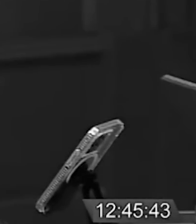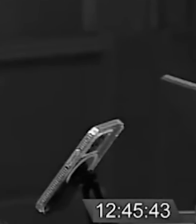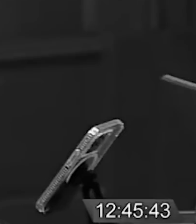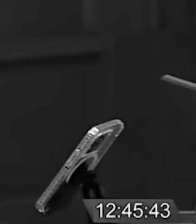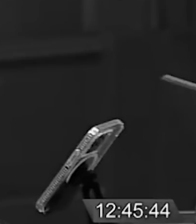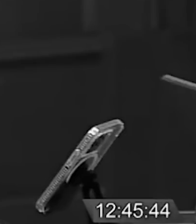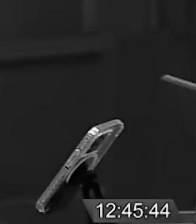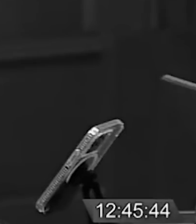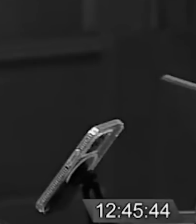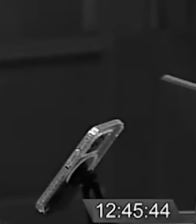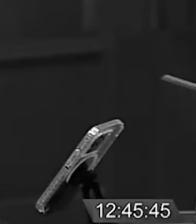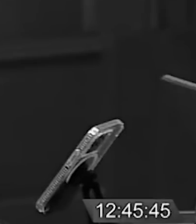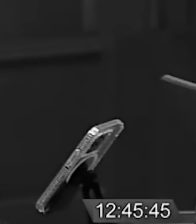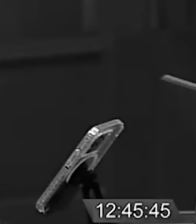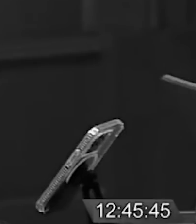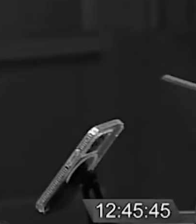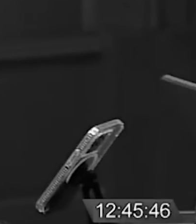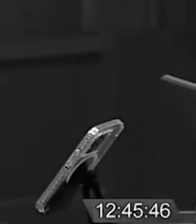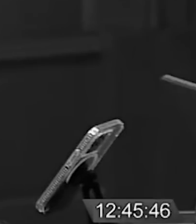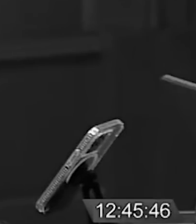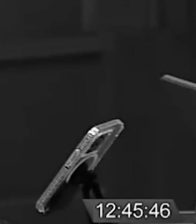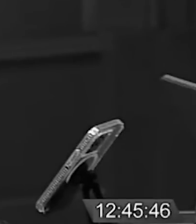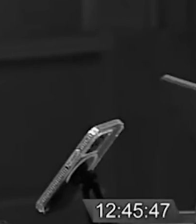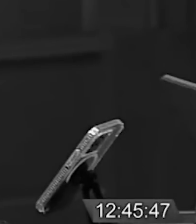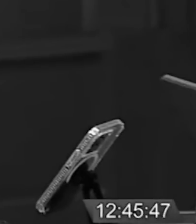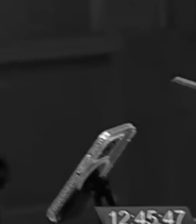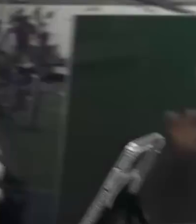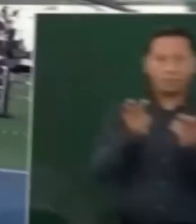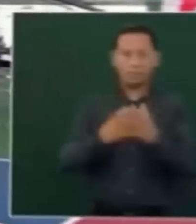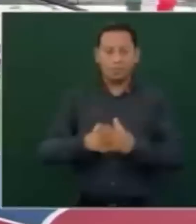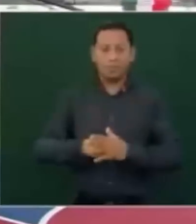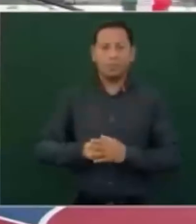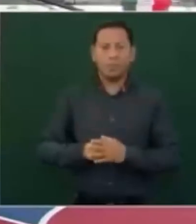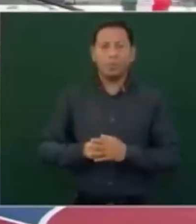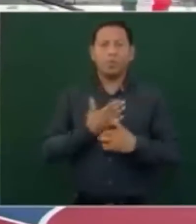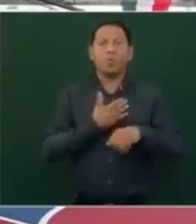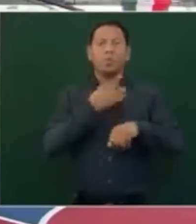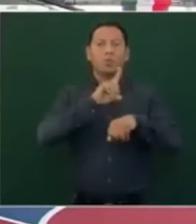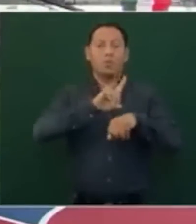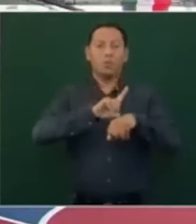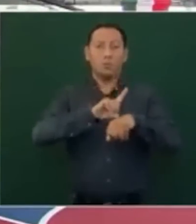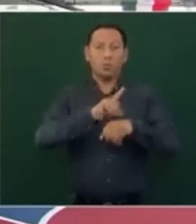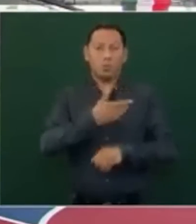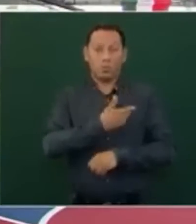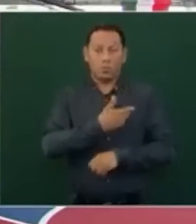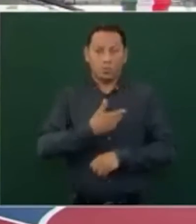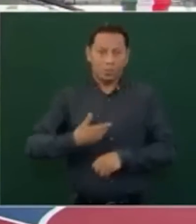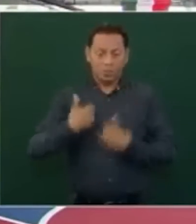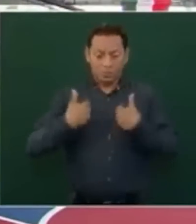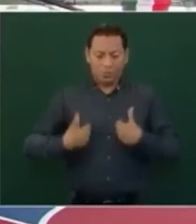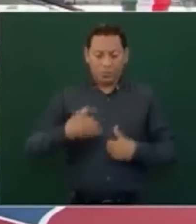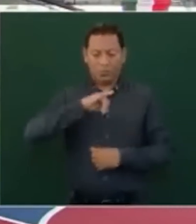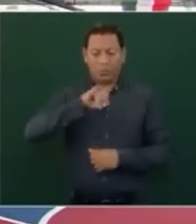tendría caso volver a repetir el día de hoy. Gracias, presidente. Gracias, ministro Saldívar. Buenos días, presidente. Jacobo, del Noticiero en